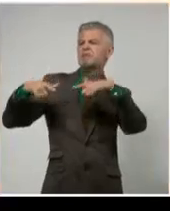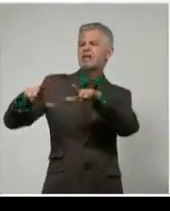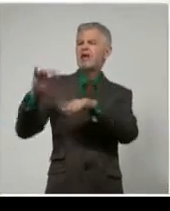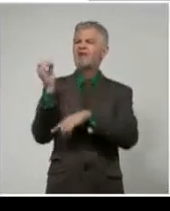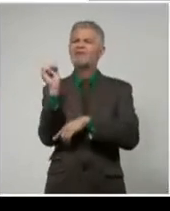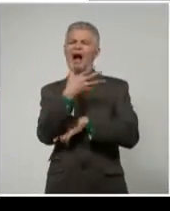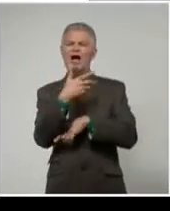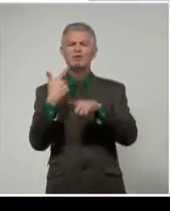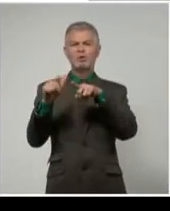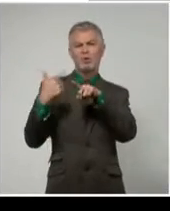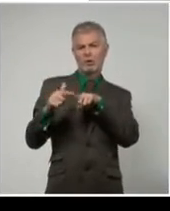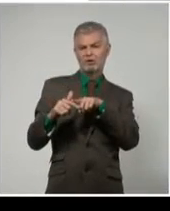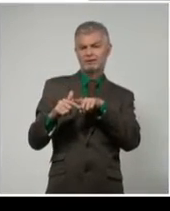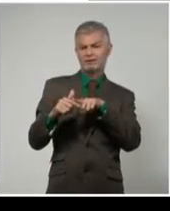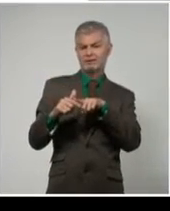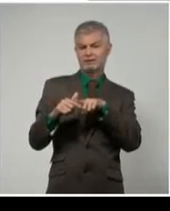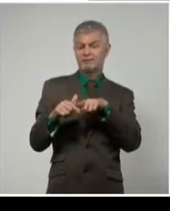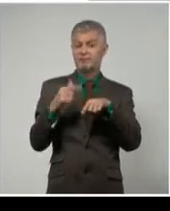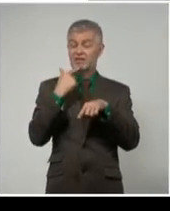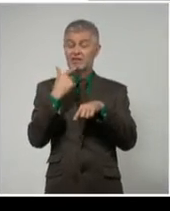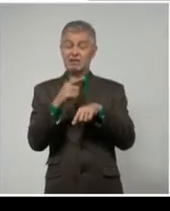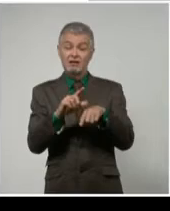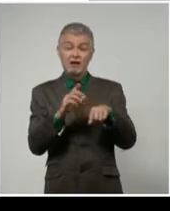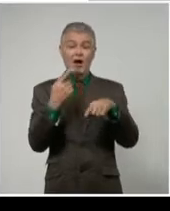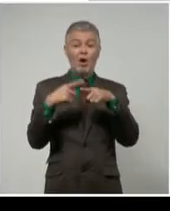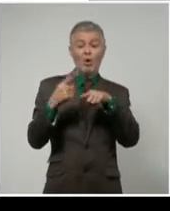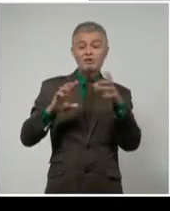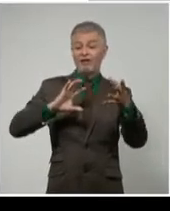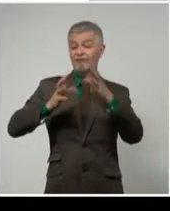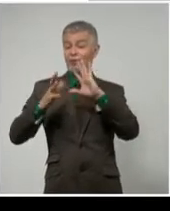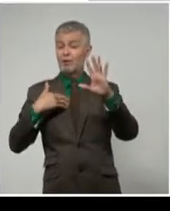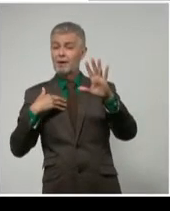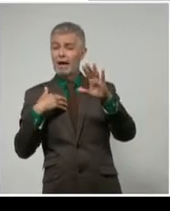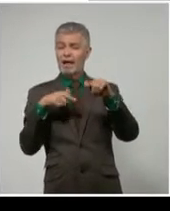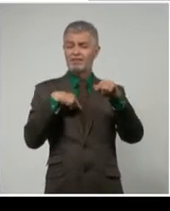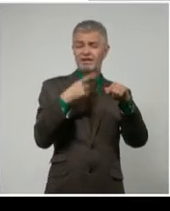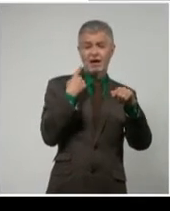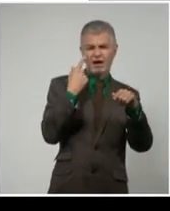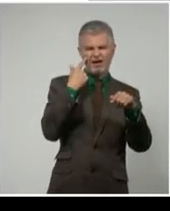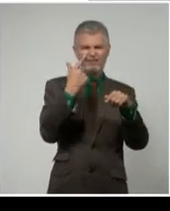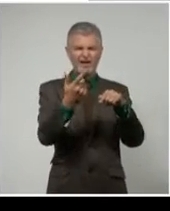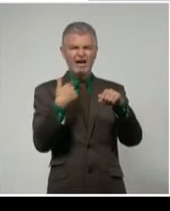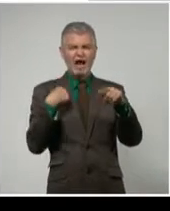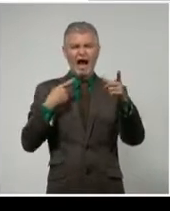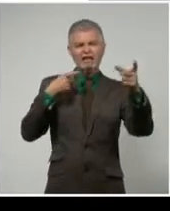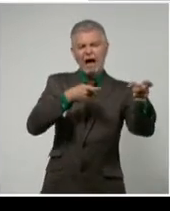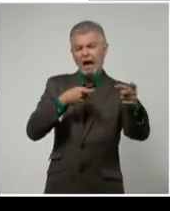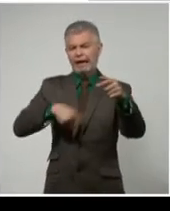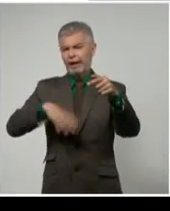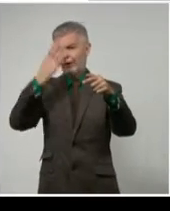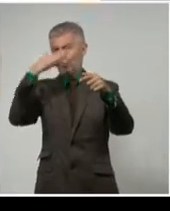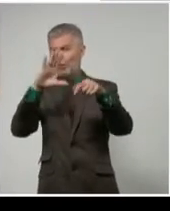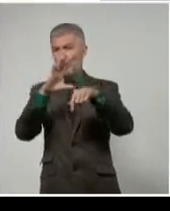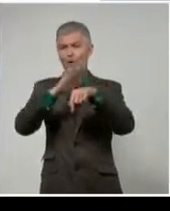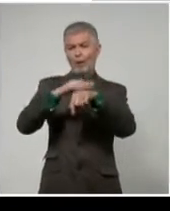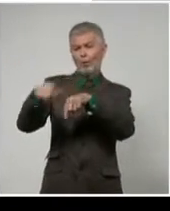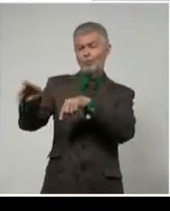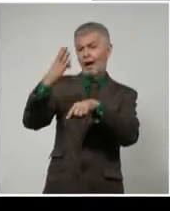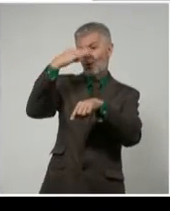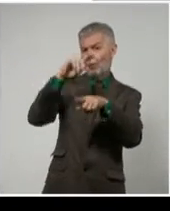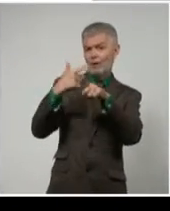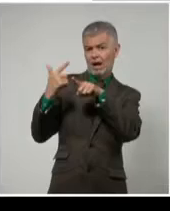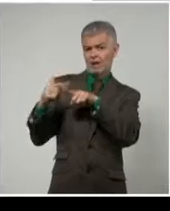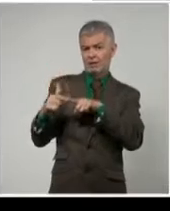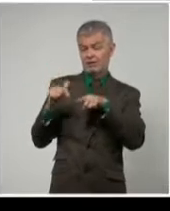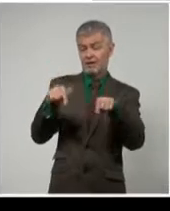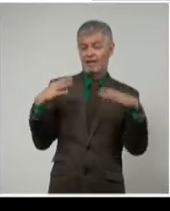sufrimiento. Acusaciones y estrategias mediáticas para intentar fijar la idea de ataques en Cuba y de síndromes generados por esa causa diplomáticos